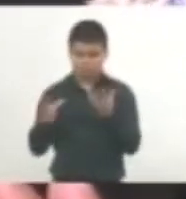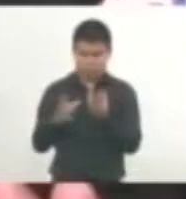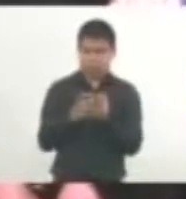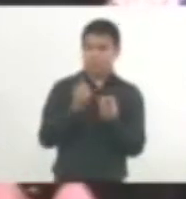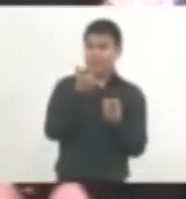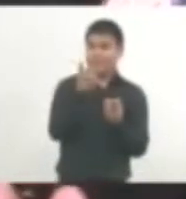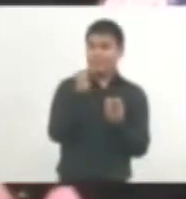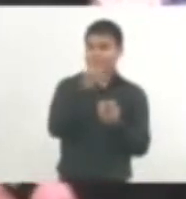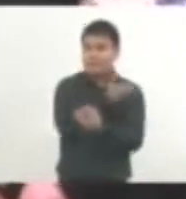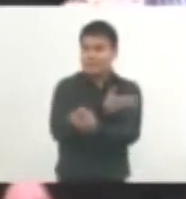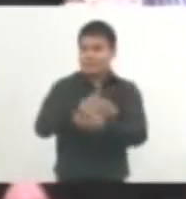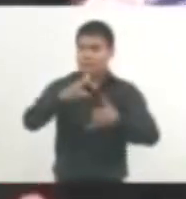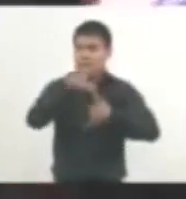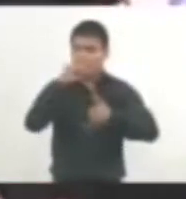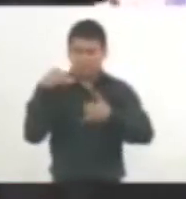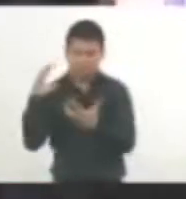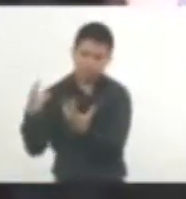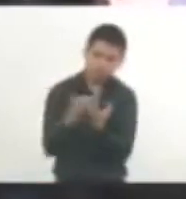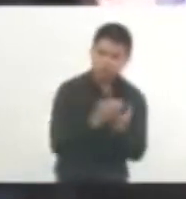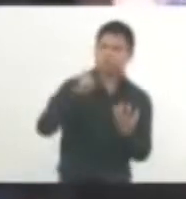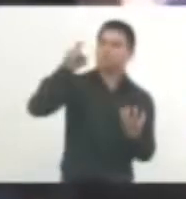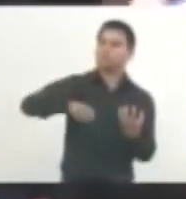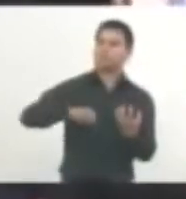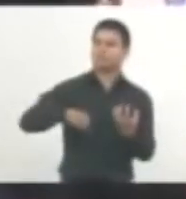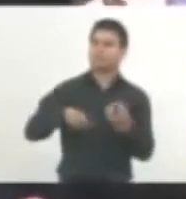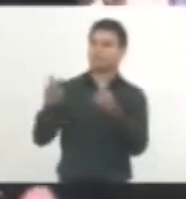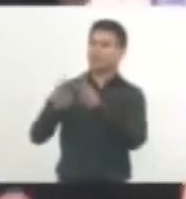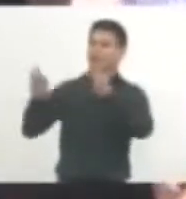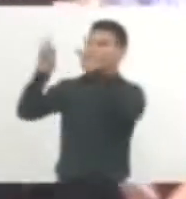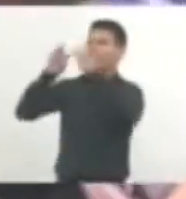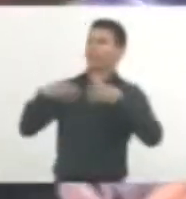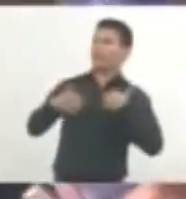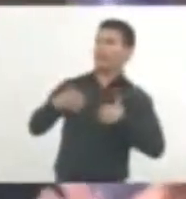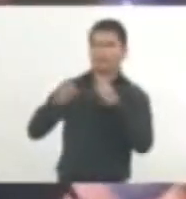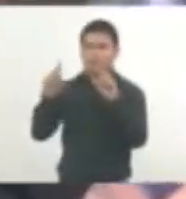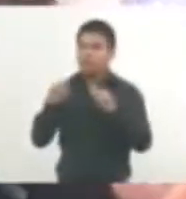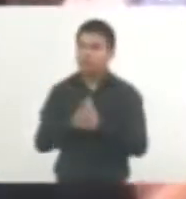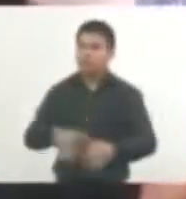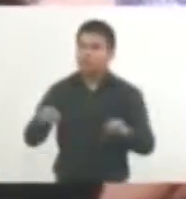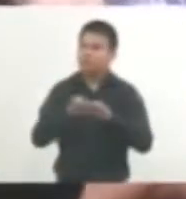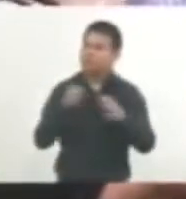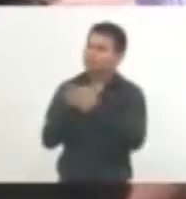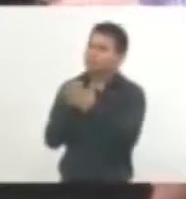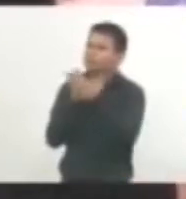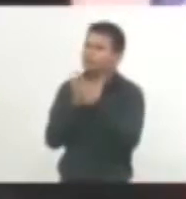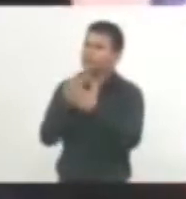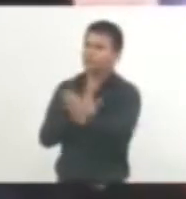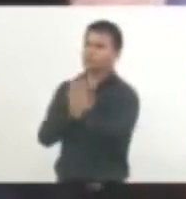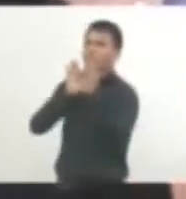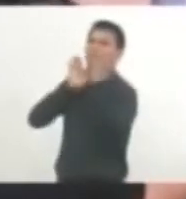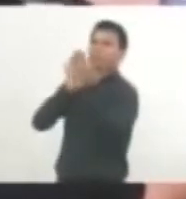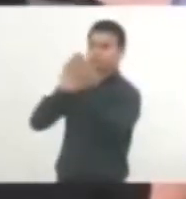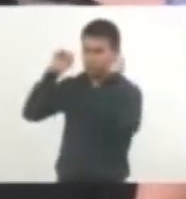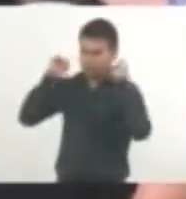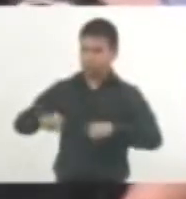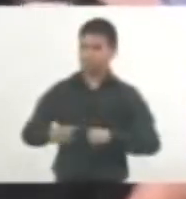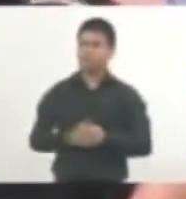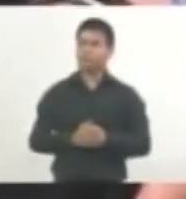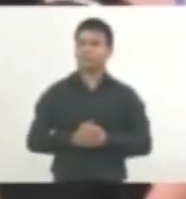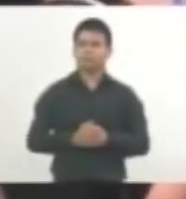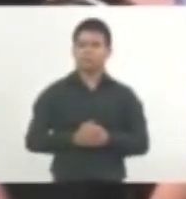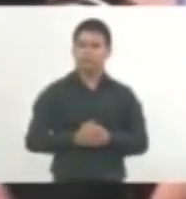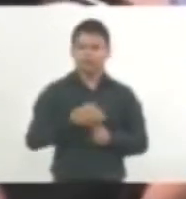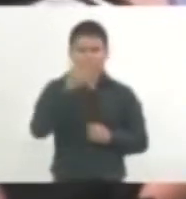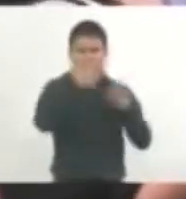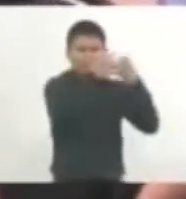millones de usuarios de la costa. Tenemos la convicción de que hemos tomado decisiones absolutamente técnicas y de que podremos defender la intervención y la